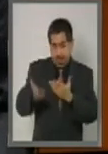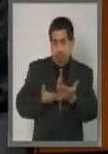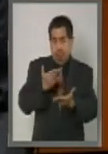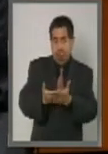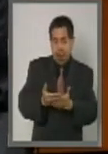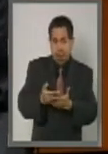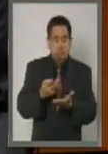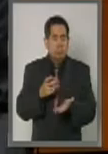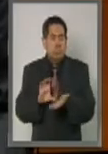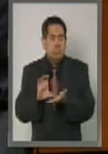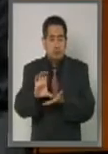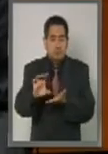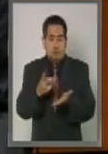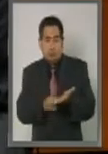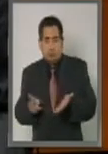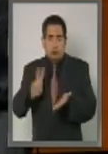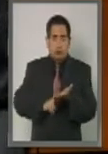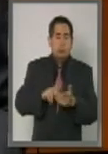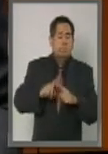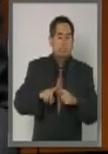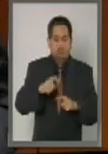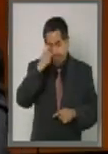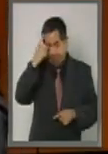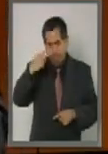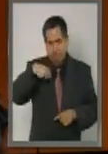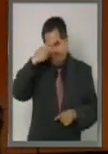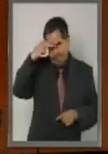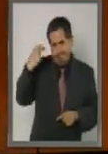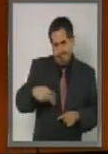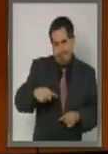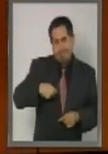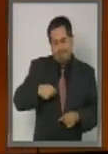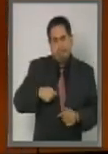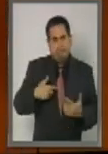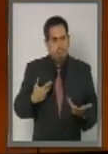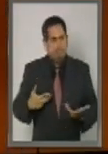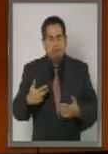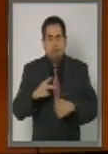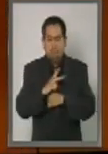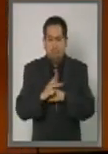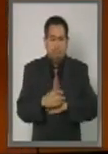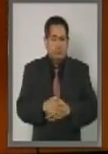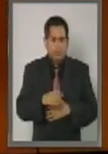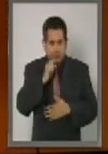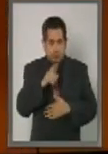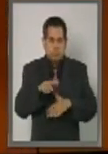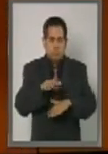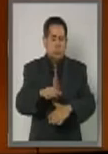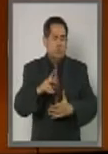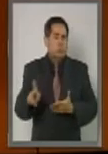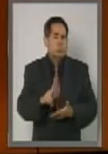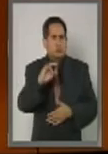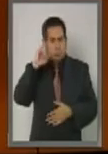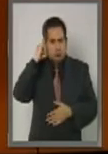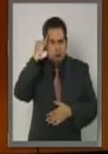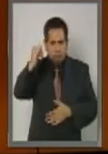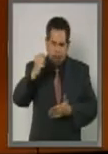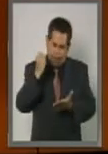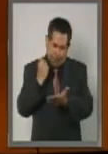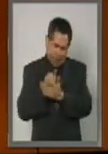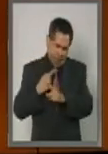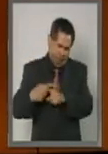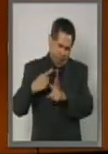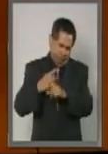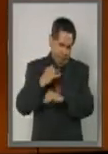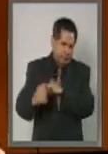su presupuesto. Y también se aprobaron nuevos mecanismos en materia de derechos de pueblos indígenas, migración